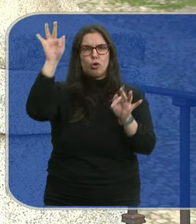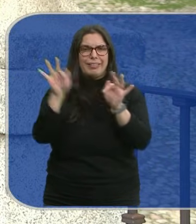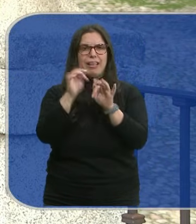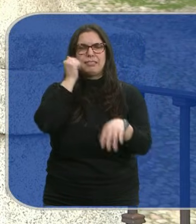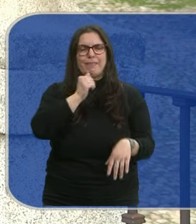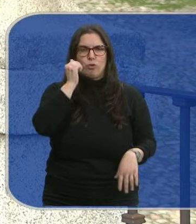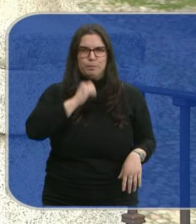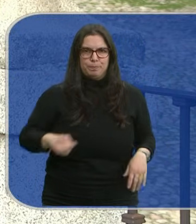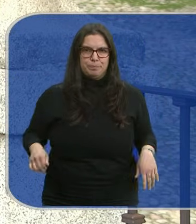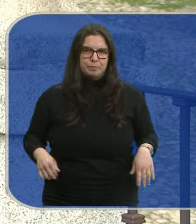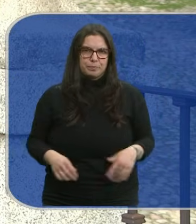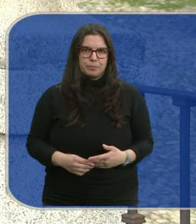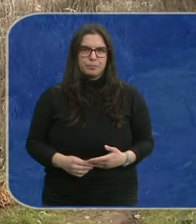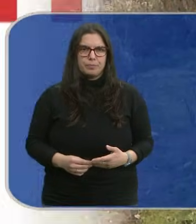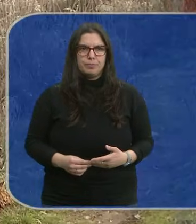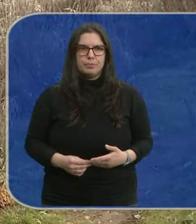sábado.